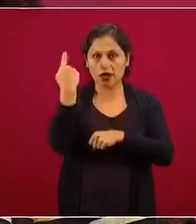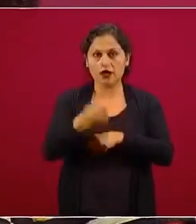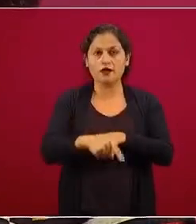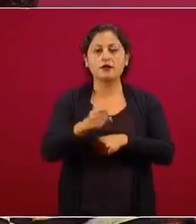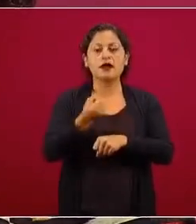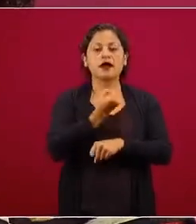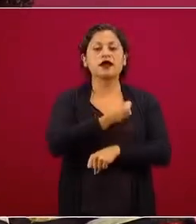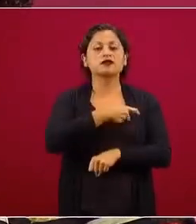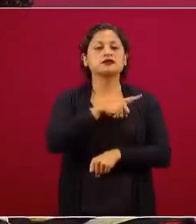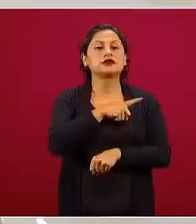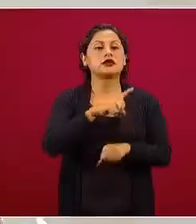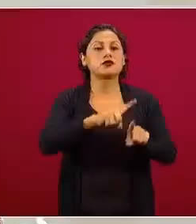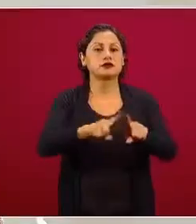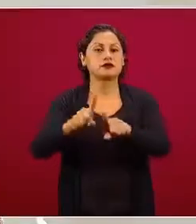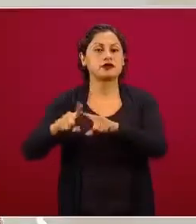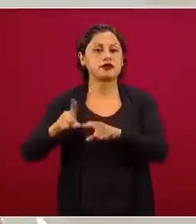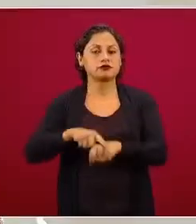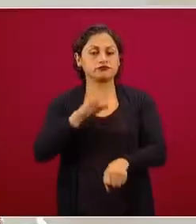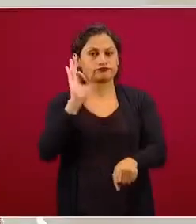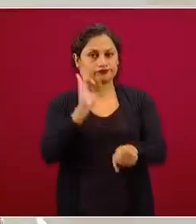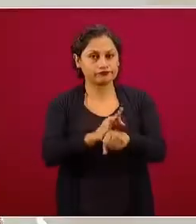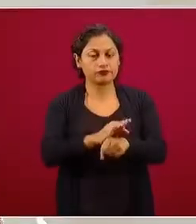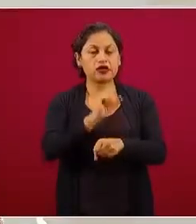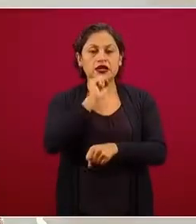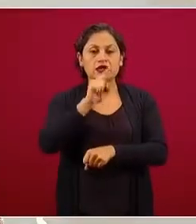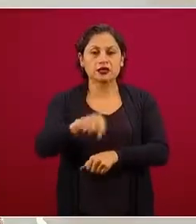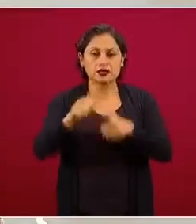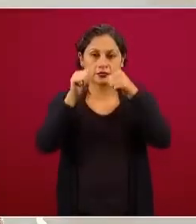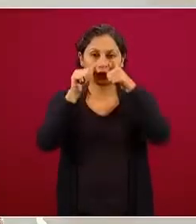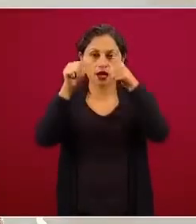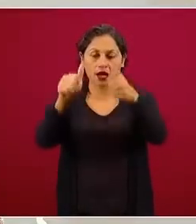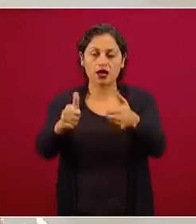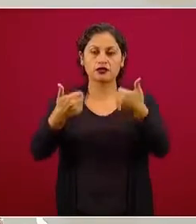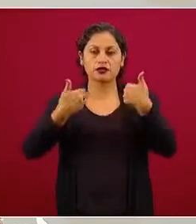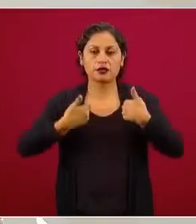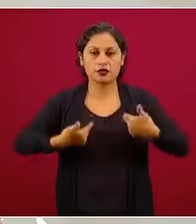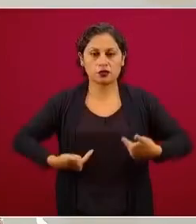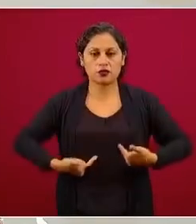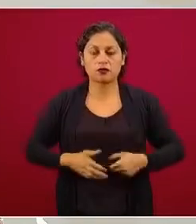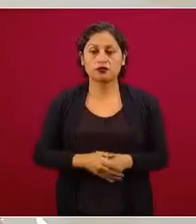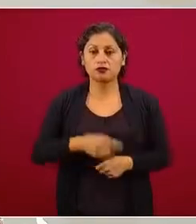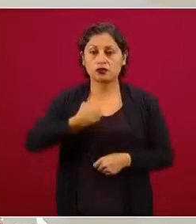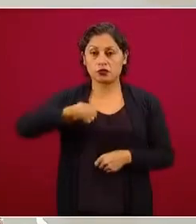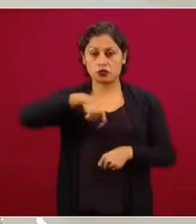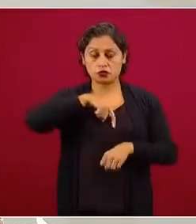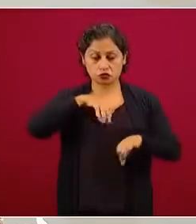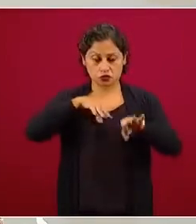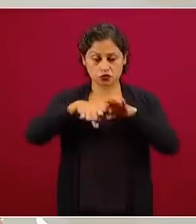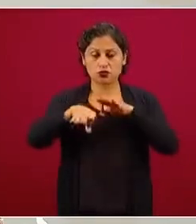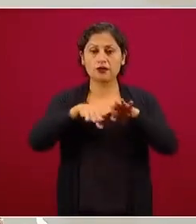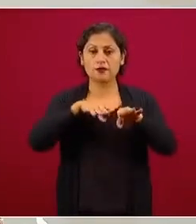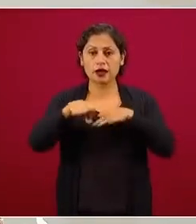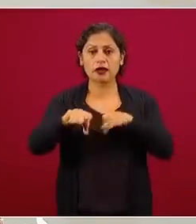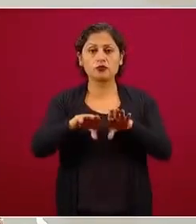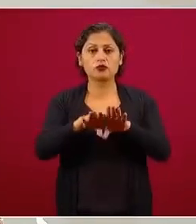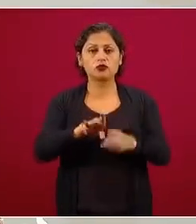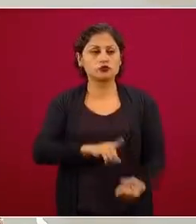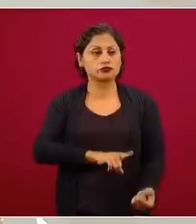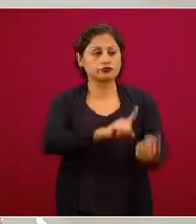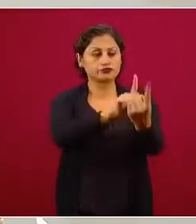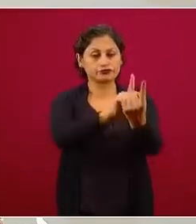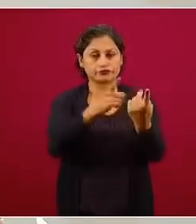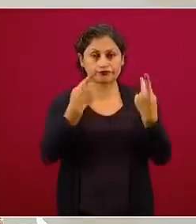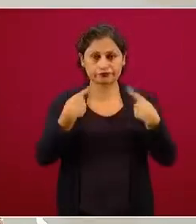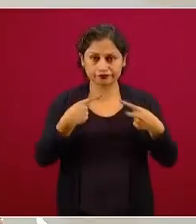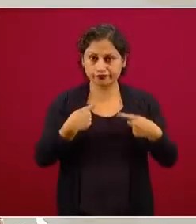al centro la vida humana. Es importante también reconocerlo. Como profesionales de primer contacto, Hemos creado formas